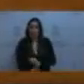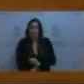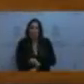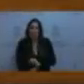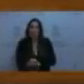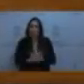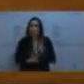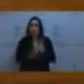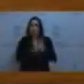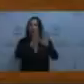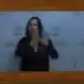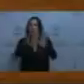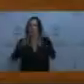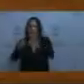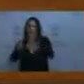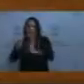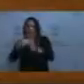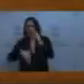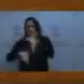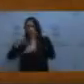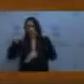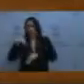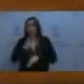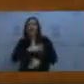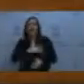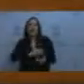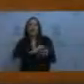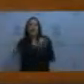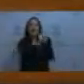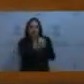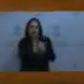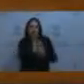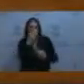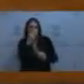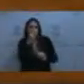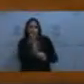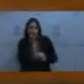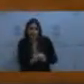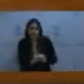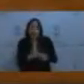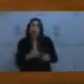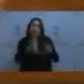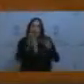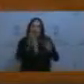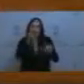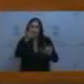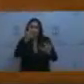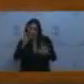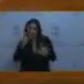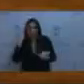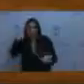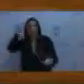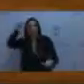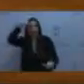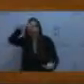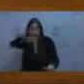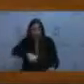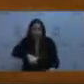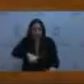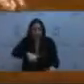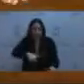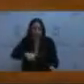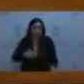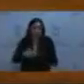del 86, sí, la quieren cambiar, es el interés, pero lleva desde el 86 obsoleta y en